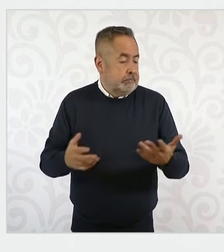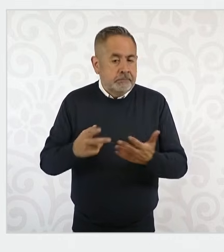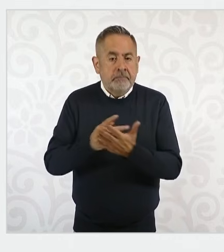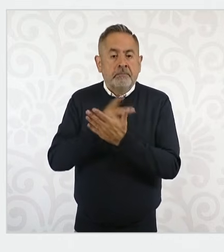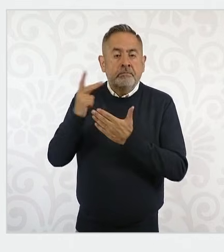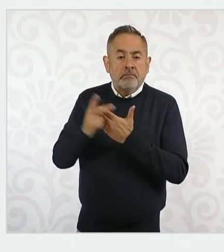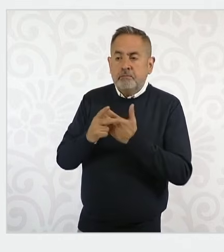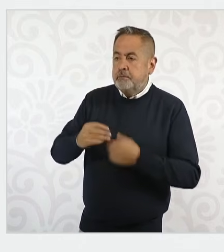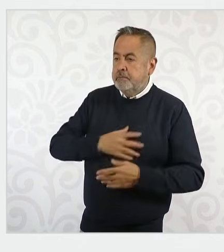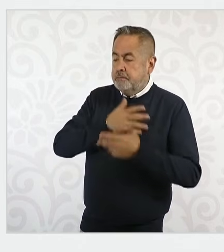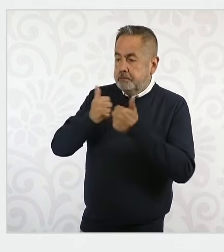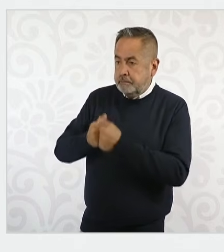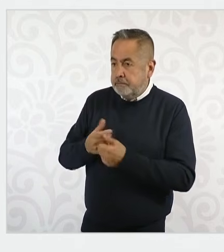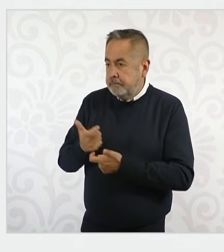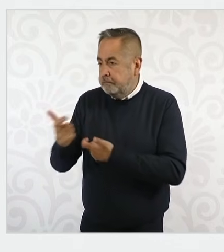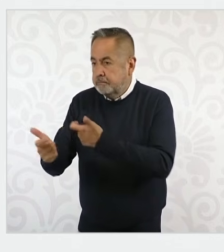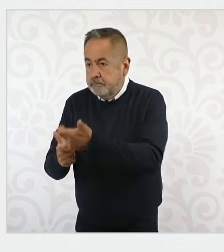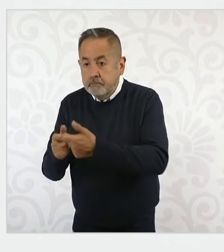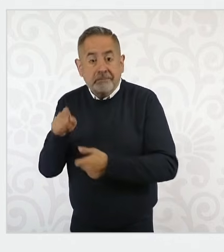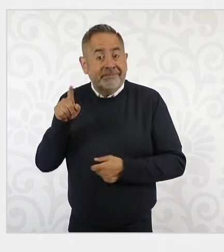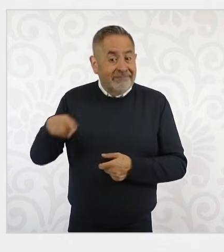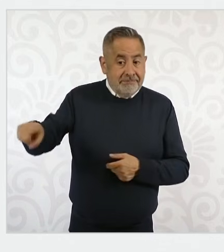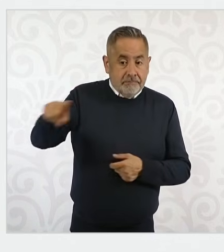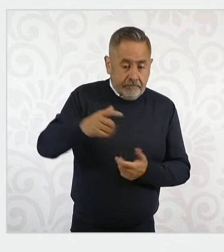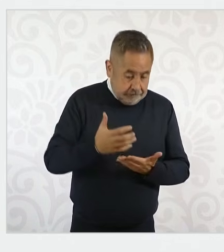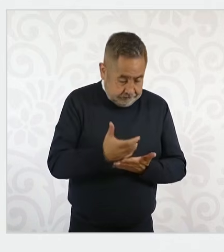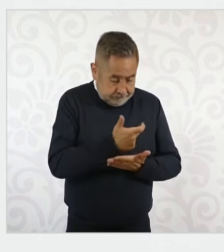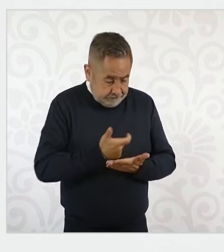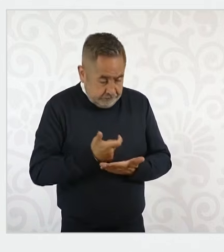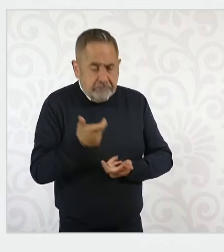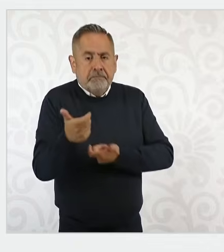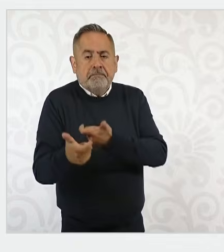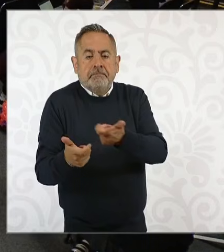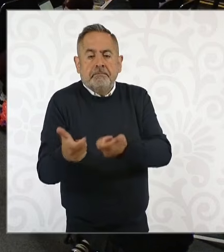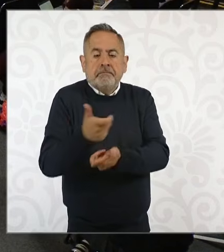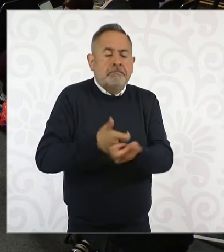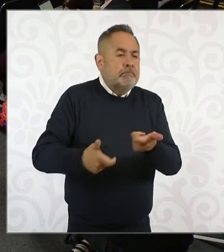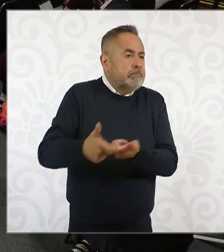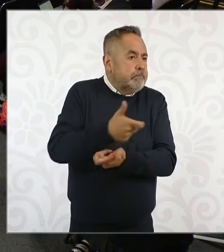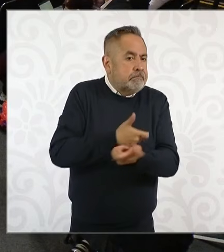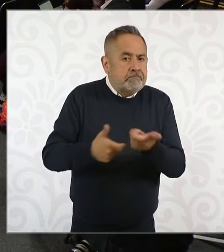bienestar ayudan a la población a tener más recursos para impulsar la economía desde abajo.